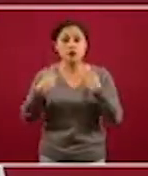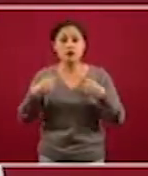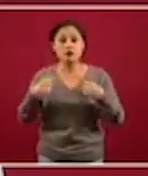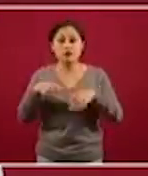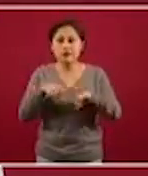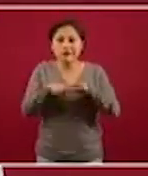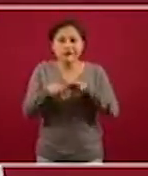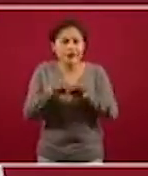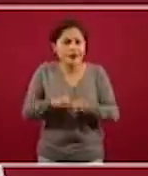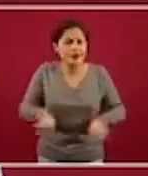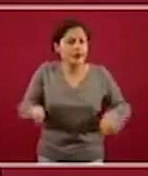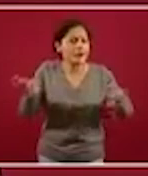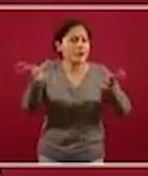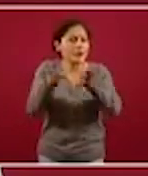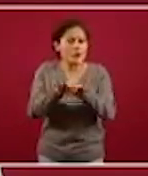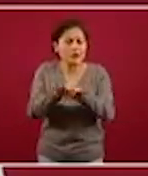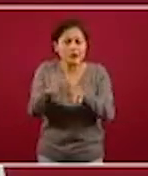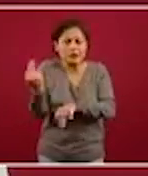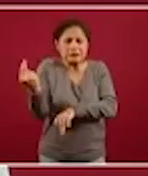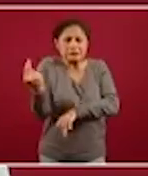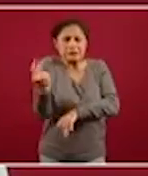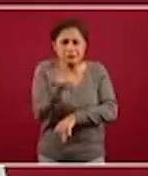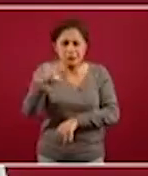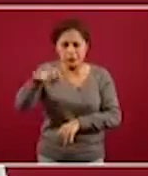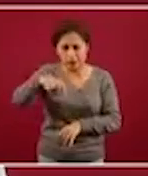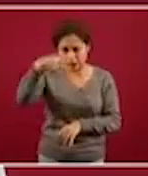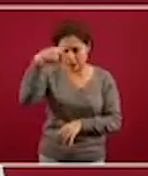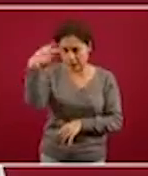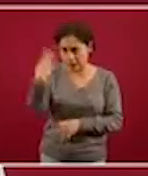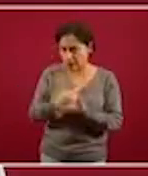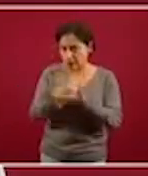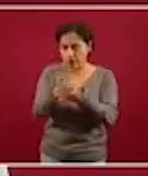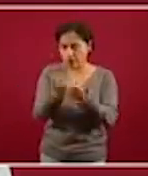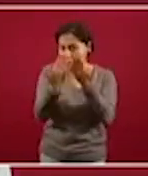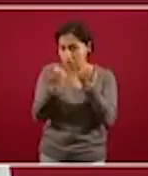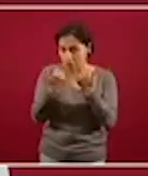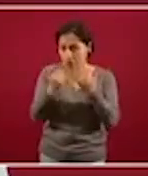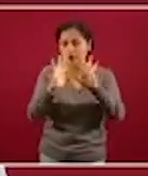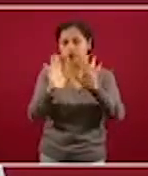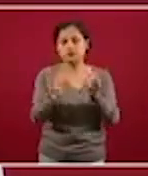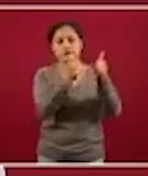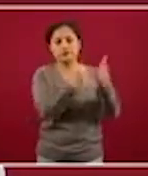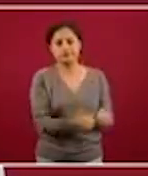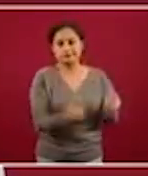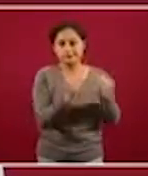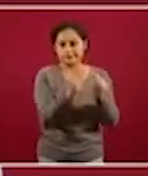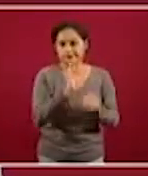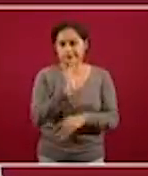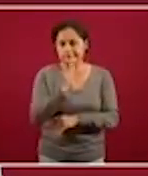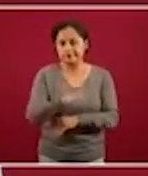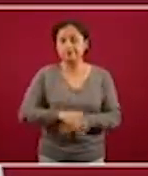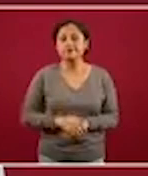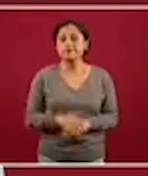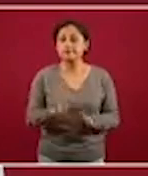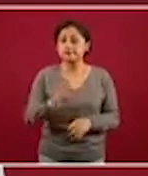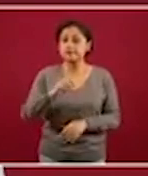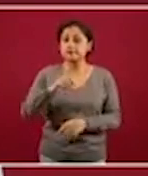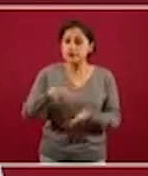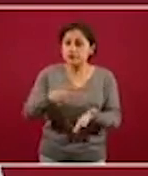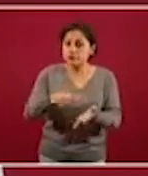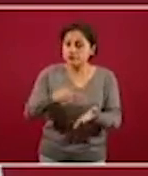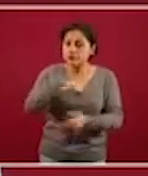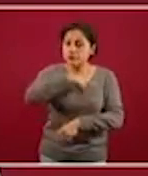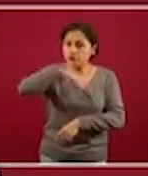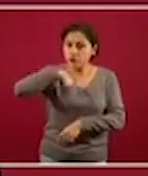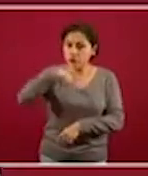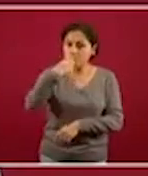vida pública, para el sustento del país. Respecto a la cantidad de casos, se ha dicho muchas veces, lo hemos dicho nosotros, lo han dicho en otros